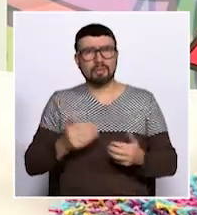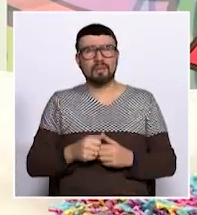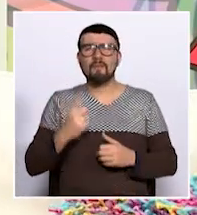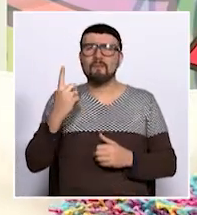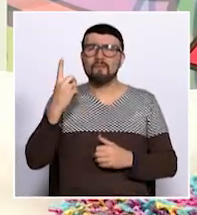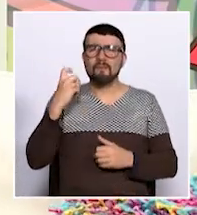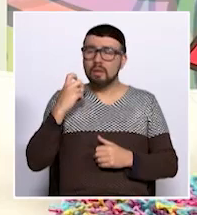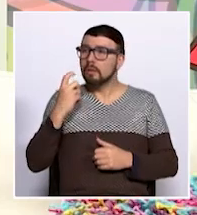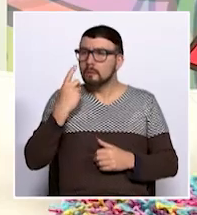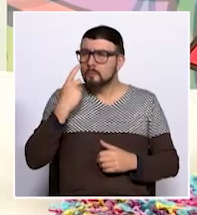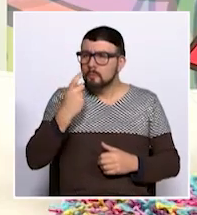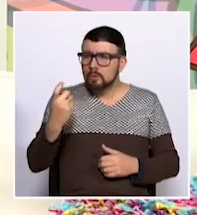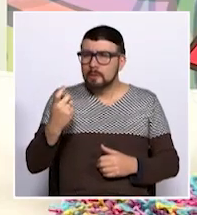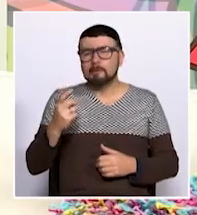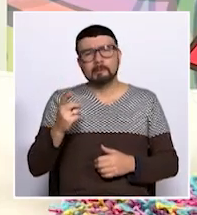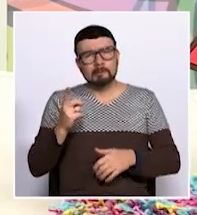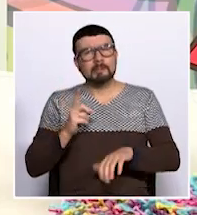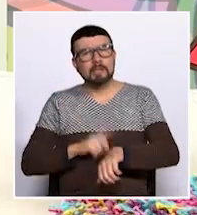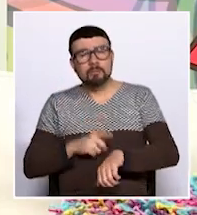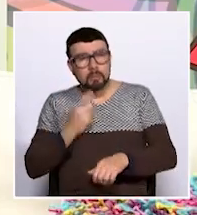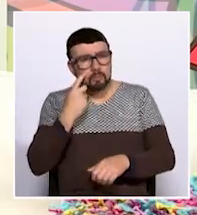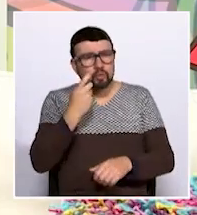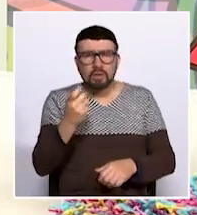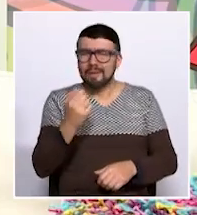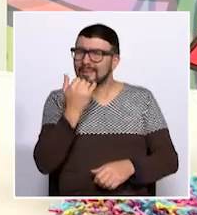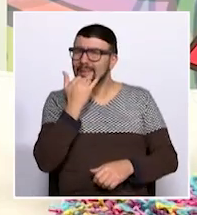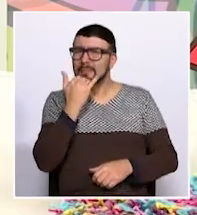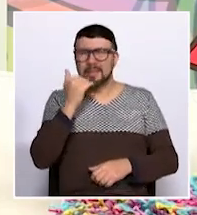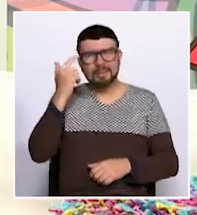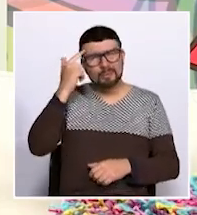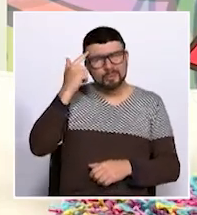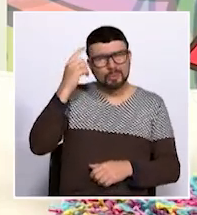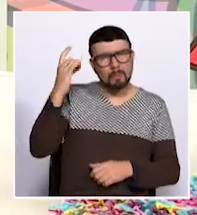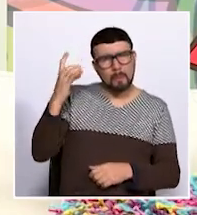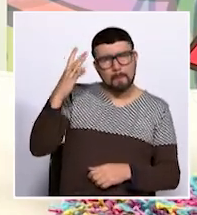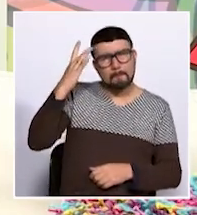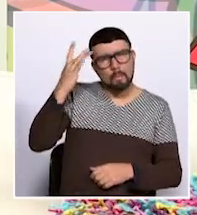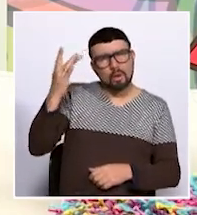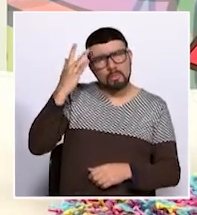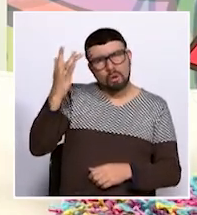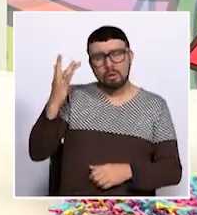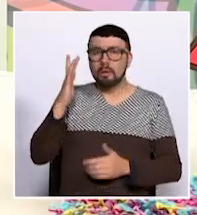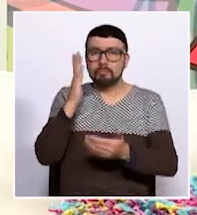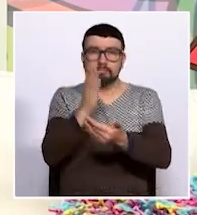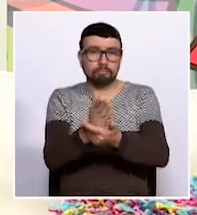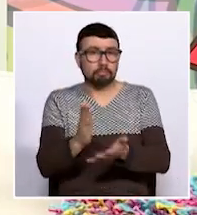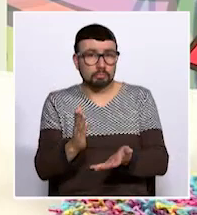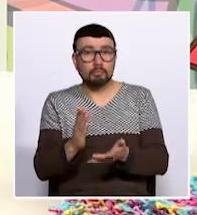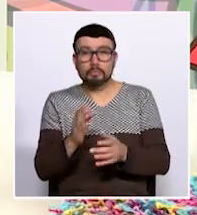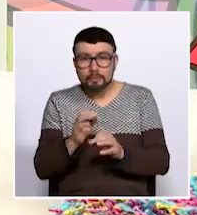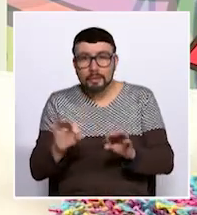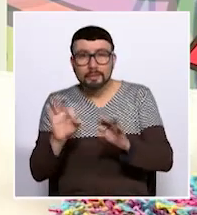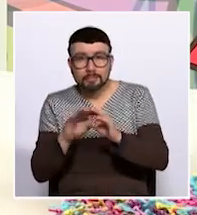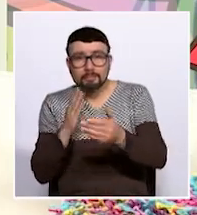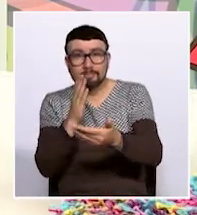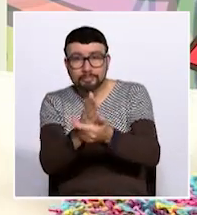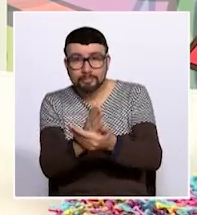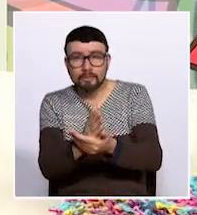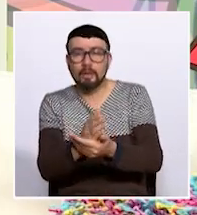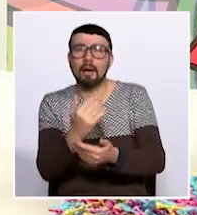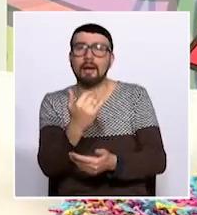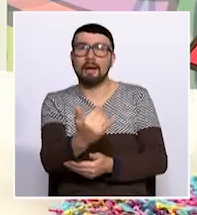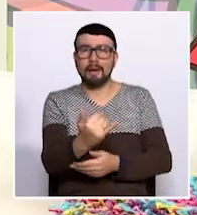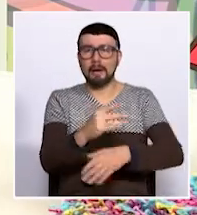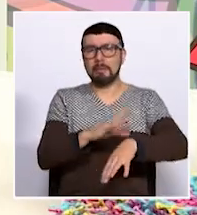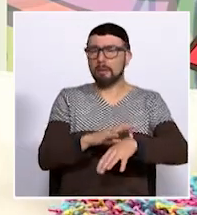la búsqueda, el tiempo de buscar qué es lo que está pasando. Porque un buen tratamiento se realiza cuando se encuentra el origen